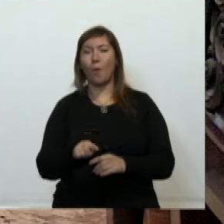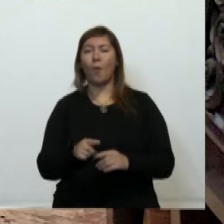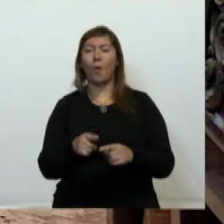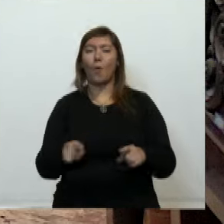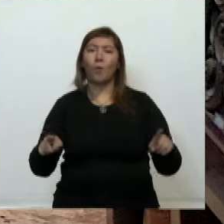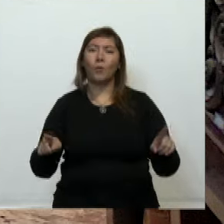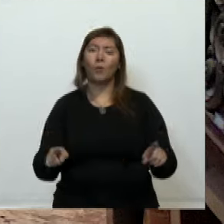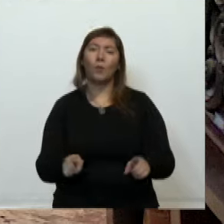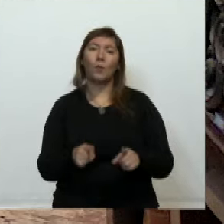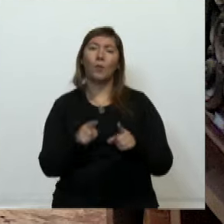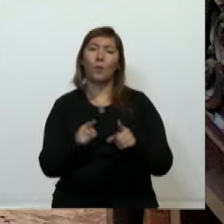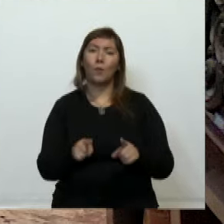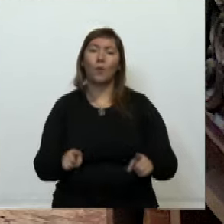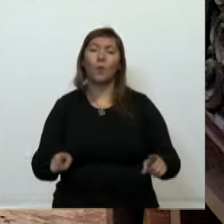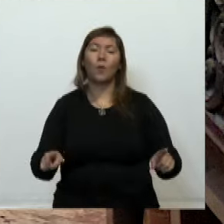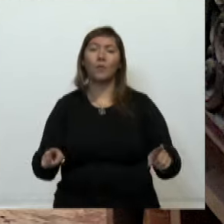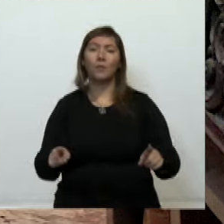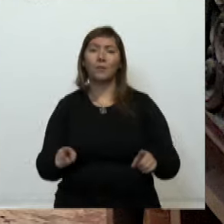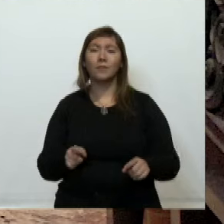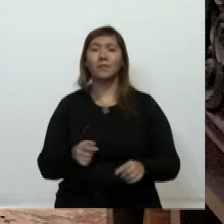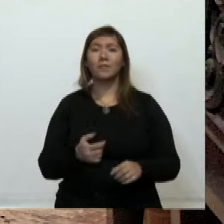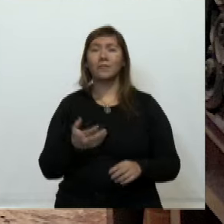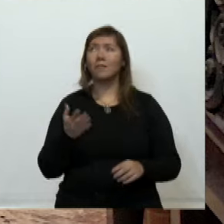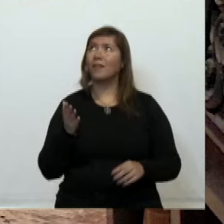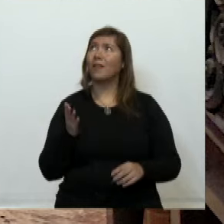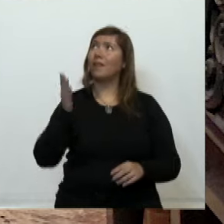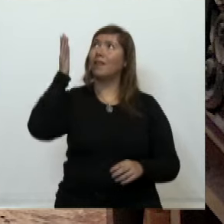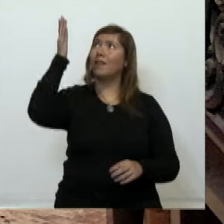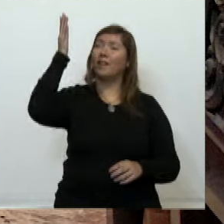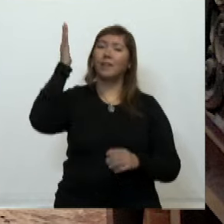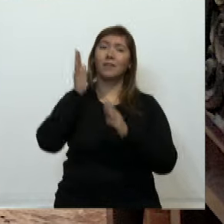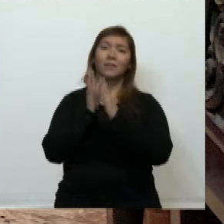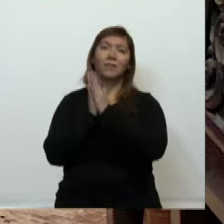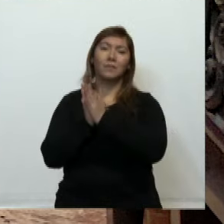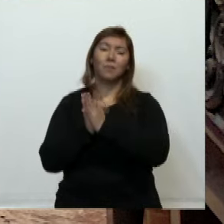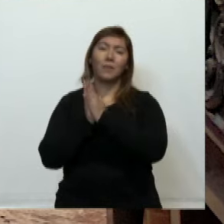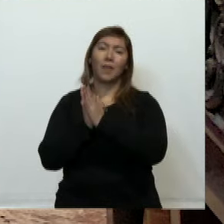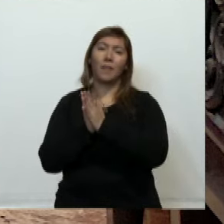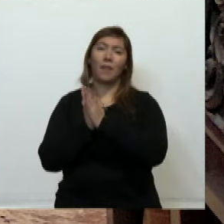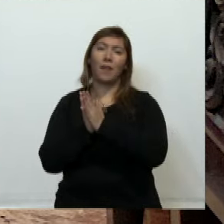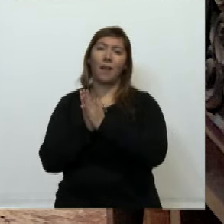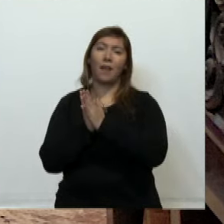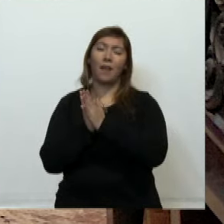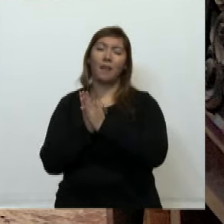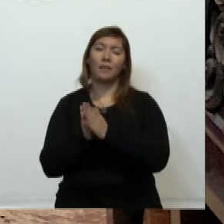Yeah.